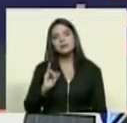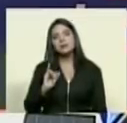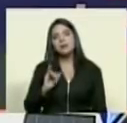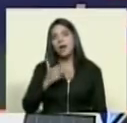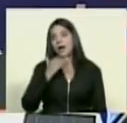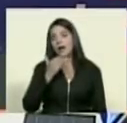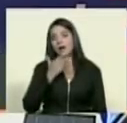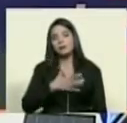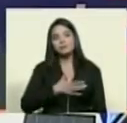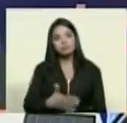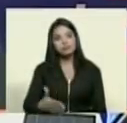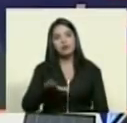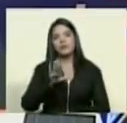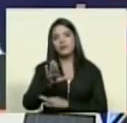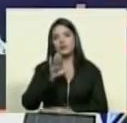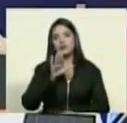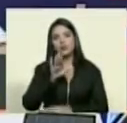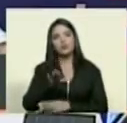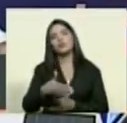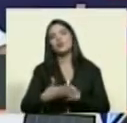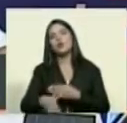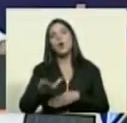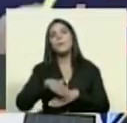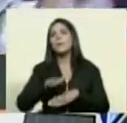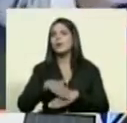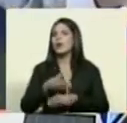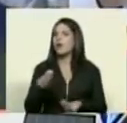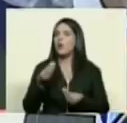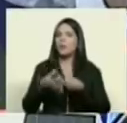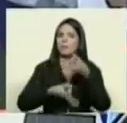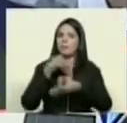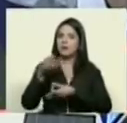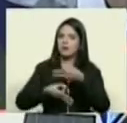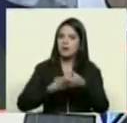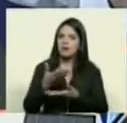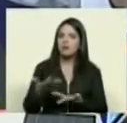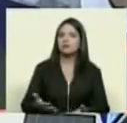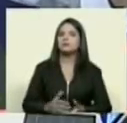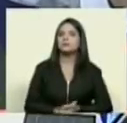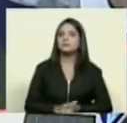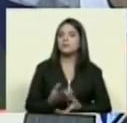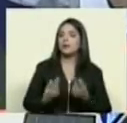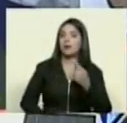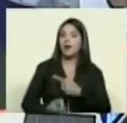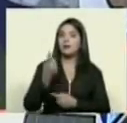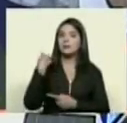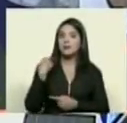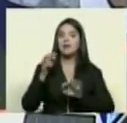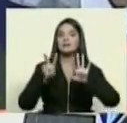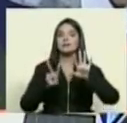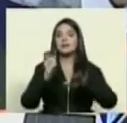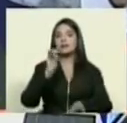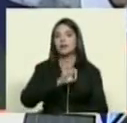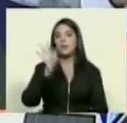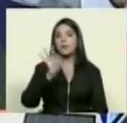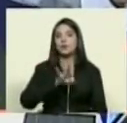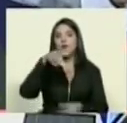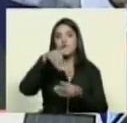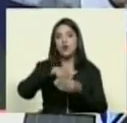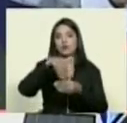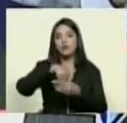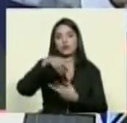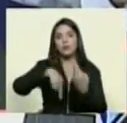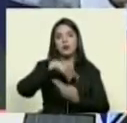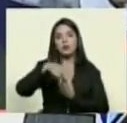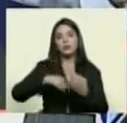Hay una apuesta de futuro, porque si no, ¿cómo se explica usted que ayer el 70% de los votos fueron para la